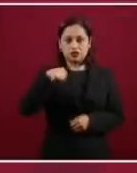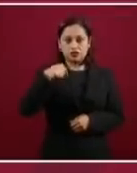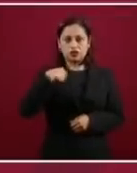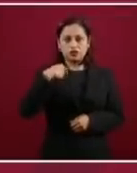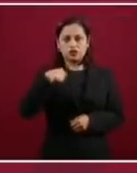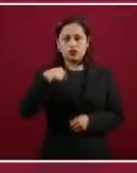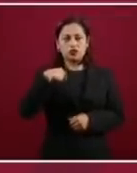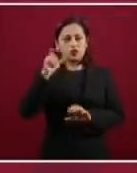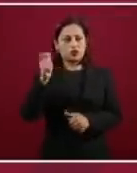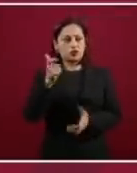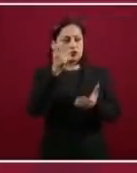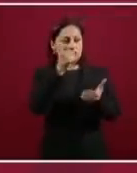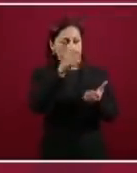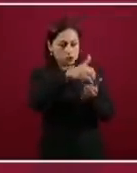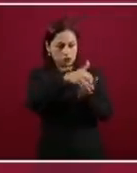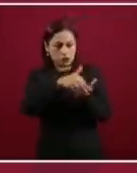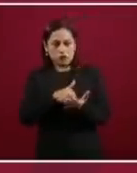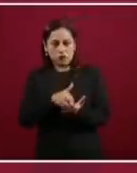bajar recursos.